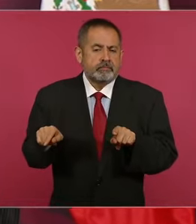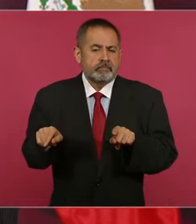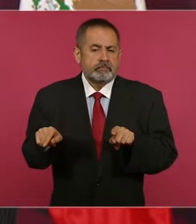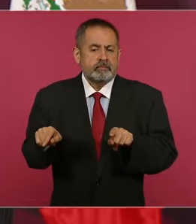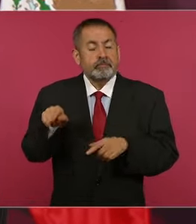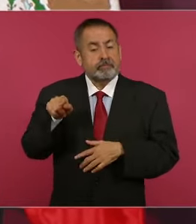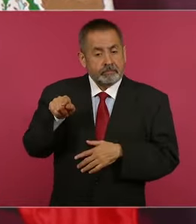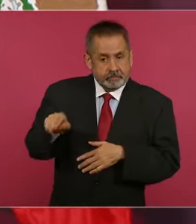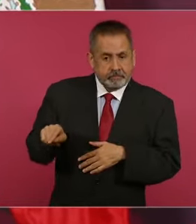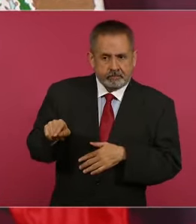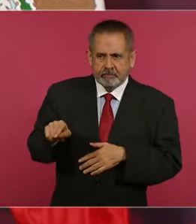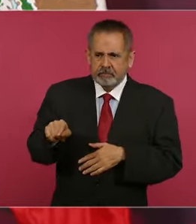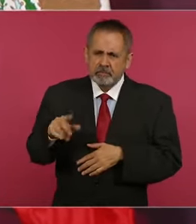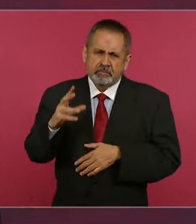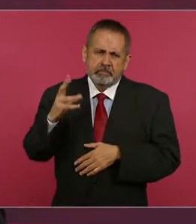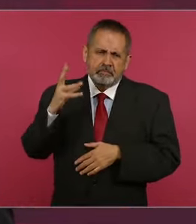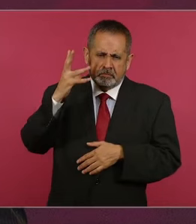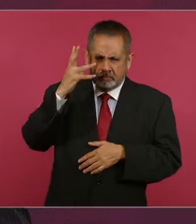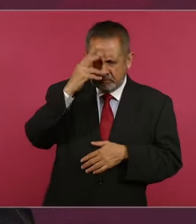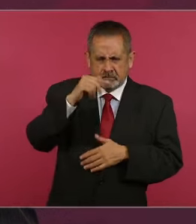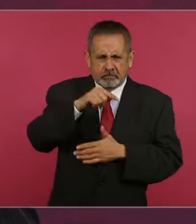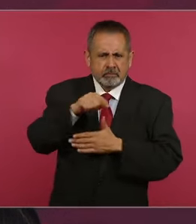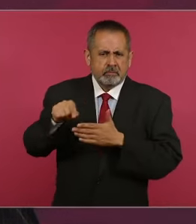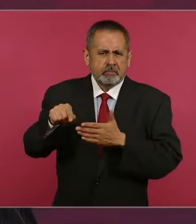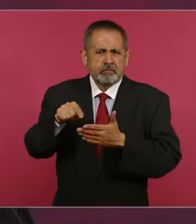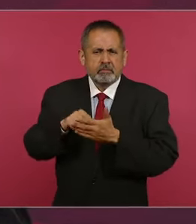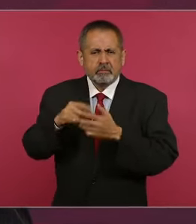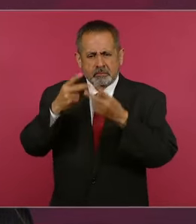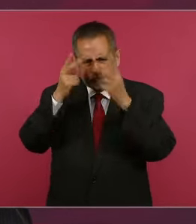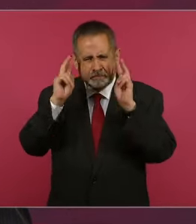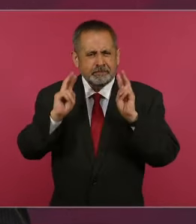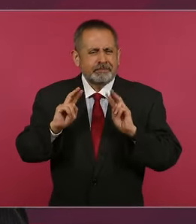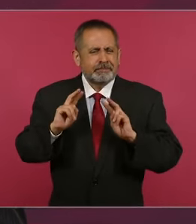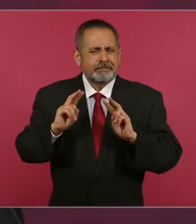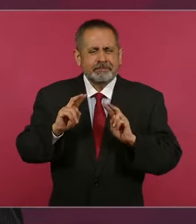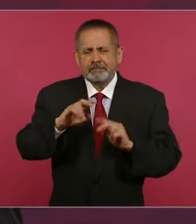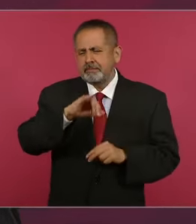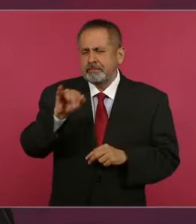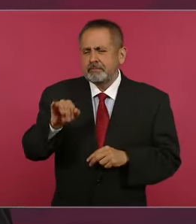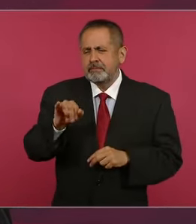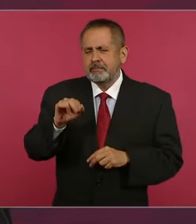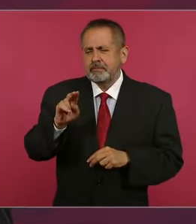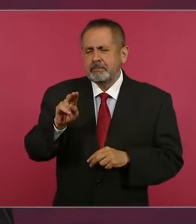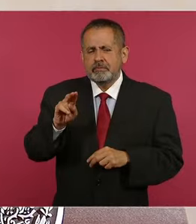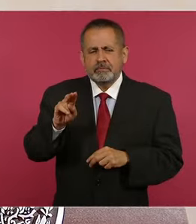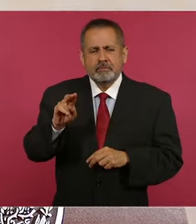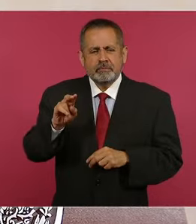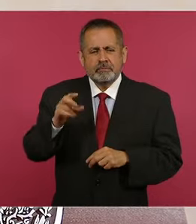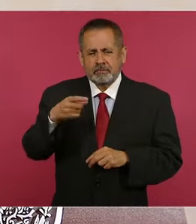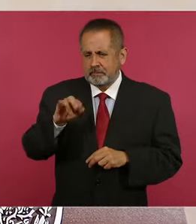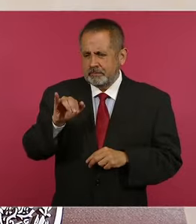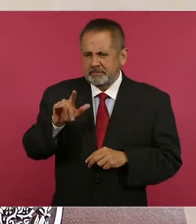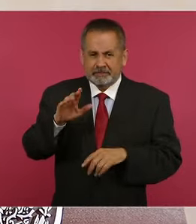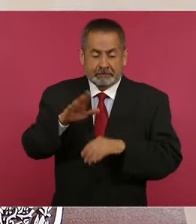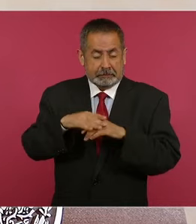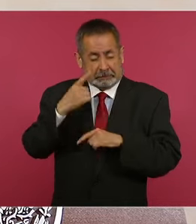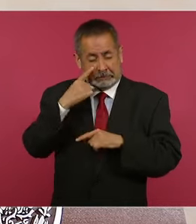Juquila es un santuario de la Virgen de Juquila, es de los más